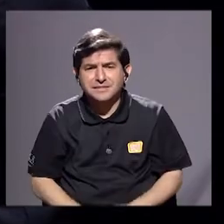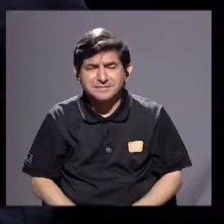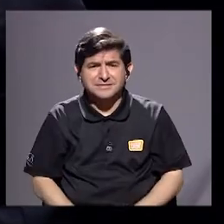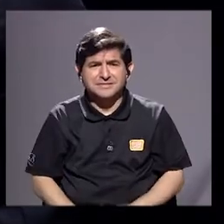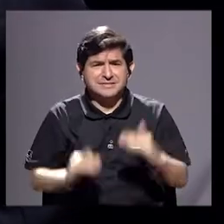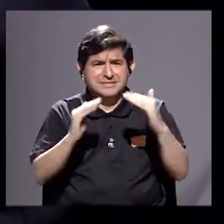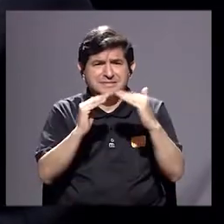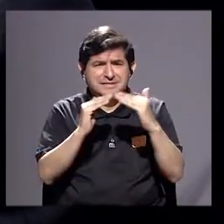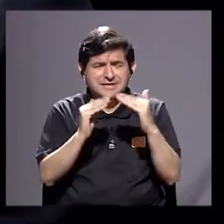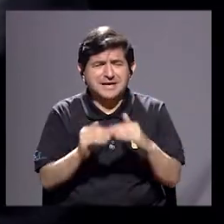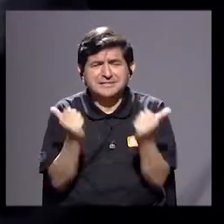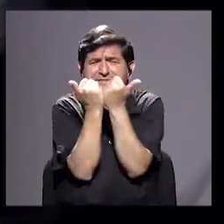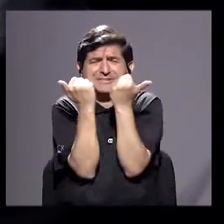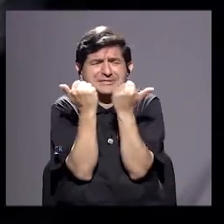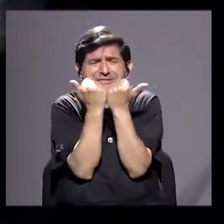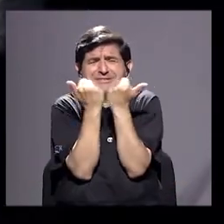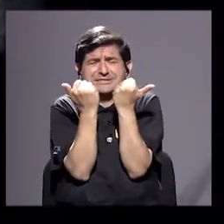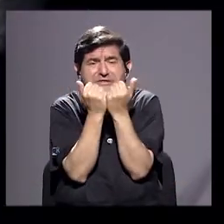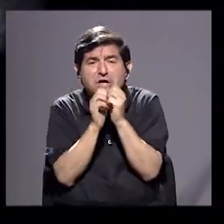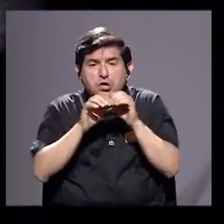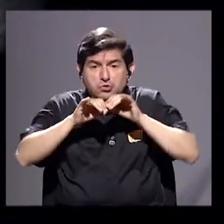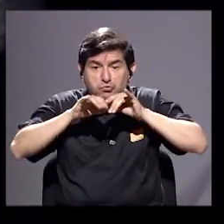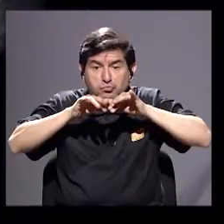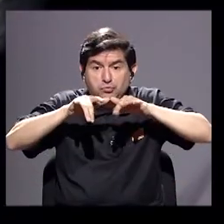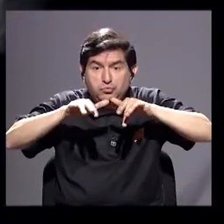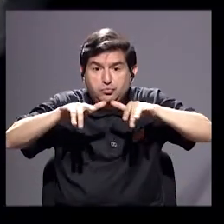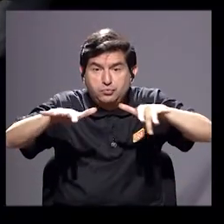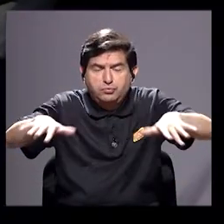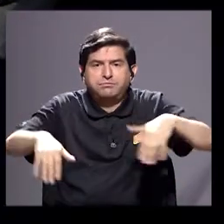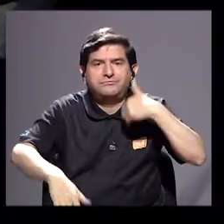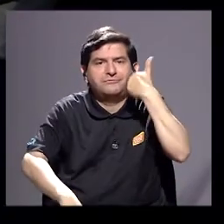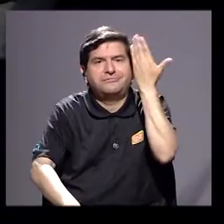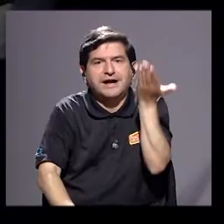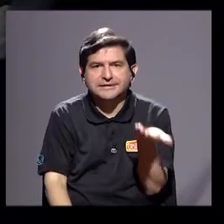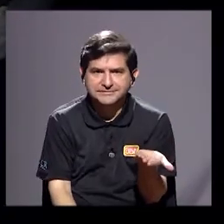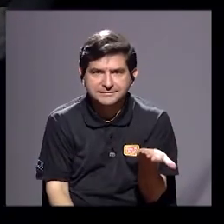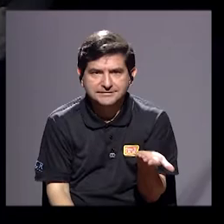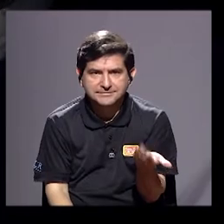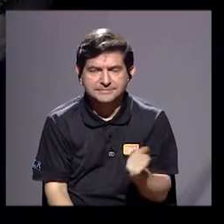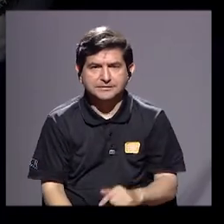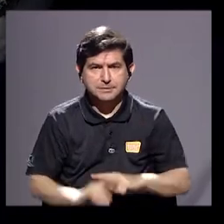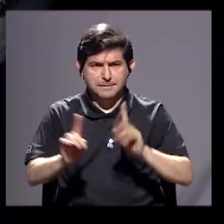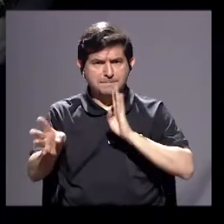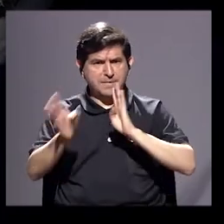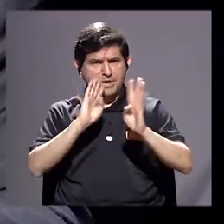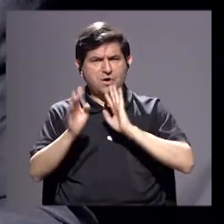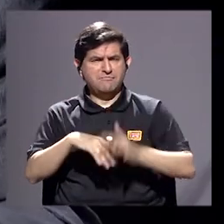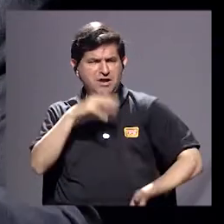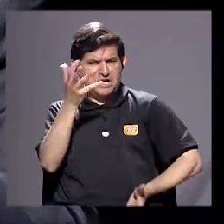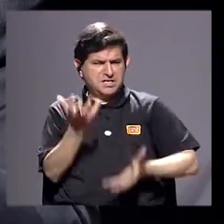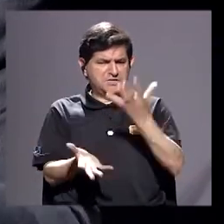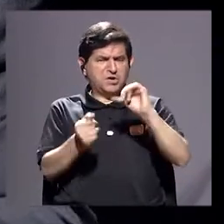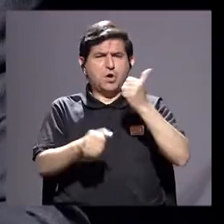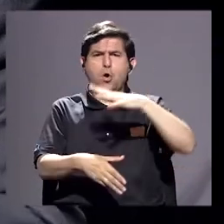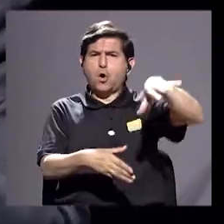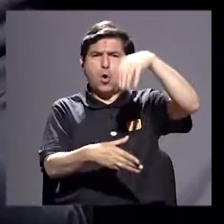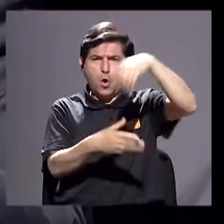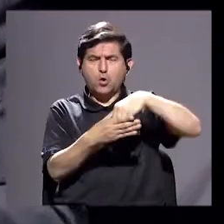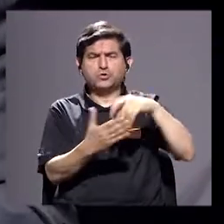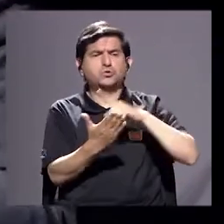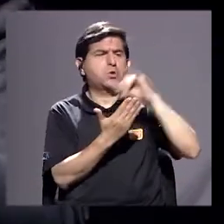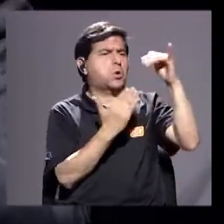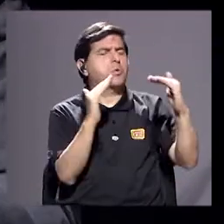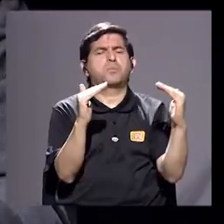totalmente asignadas la propagación de ese incendio es muy fácil pero si estamos hablando de un incendio en otro contexto en una urbanización